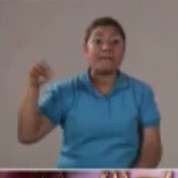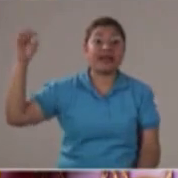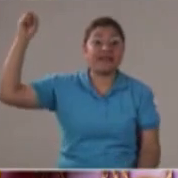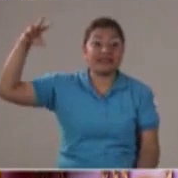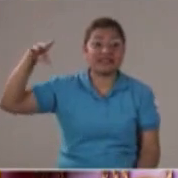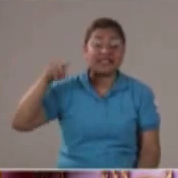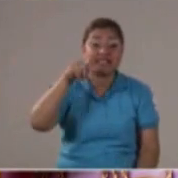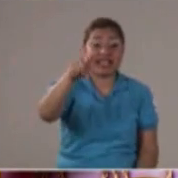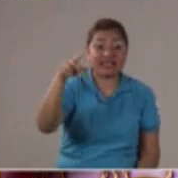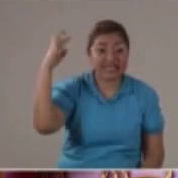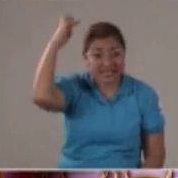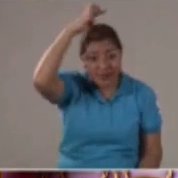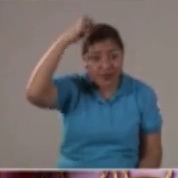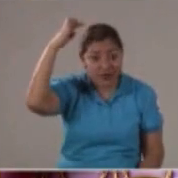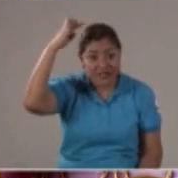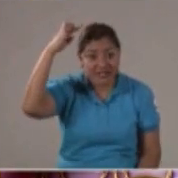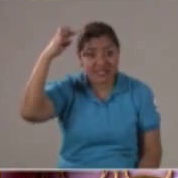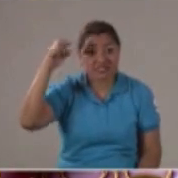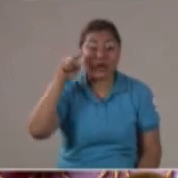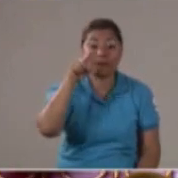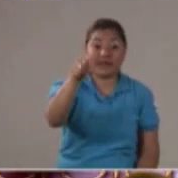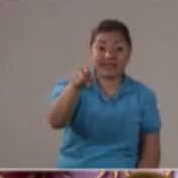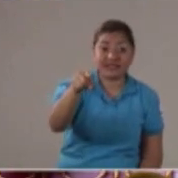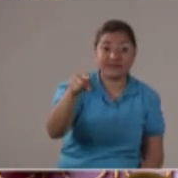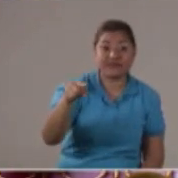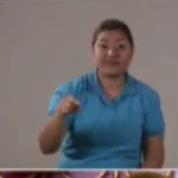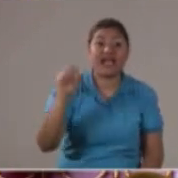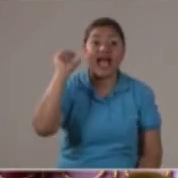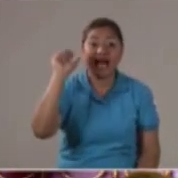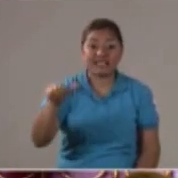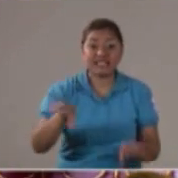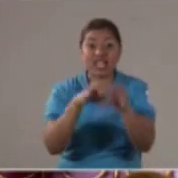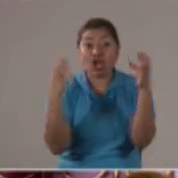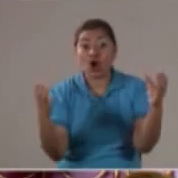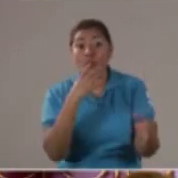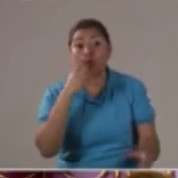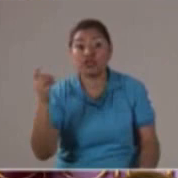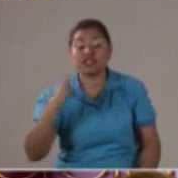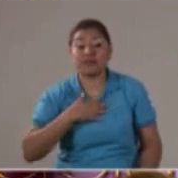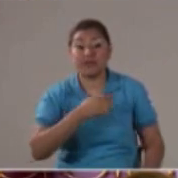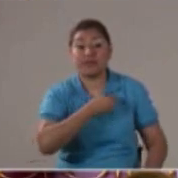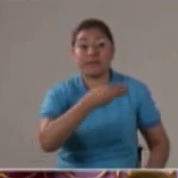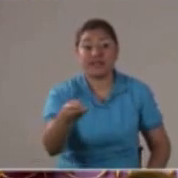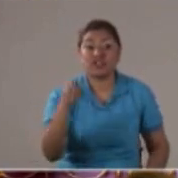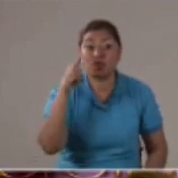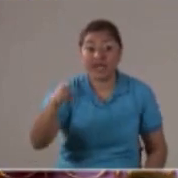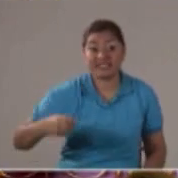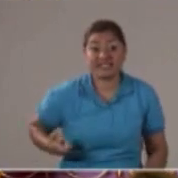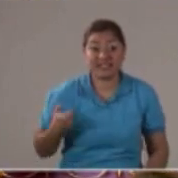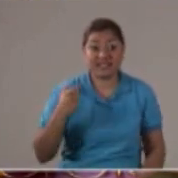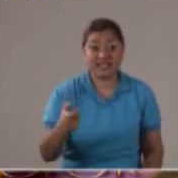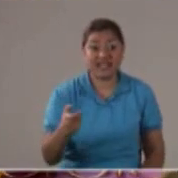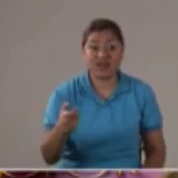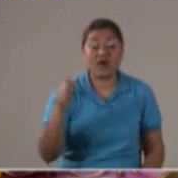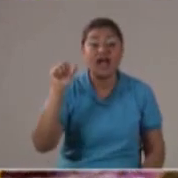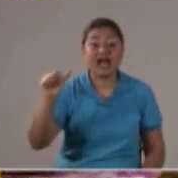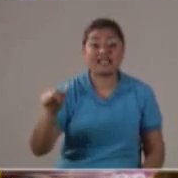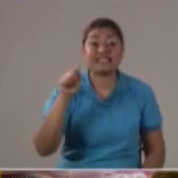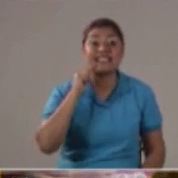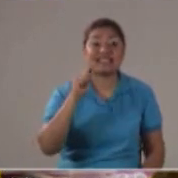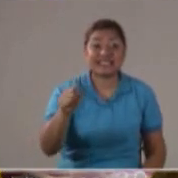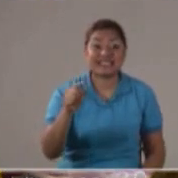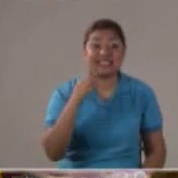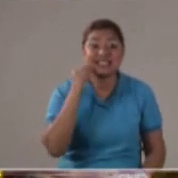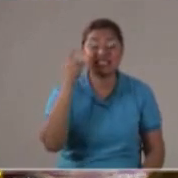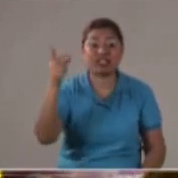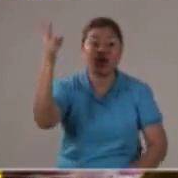profetizar con este billete, no para mí, sino que para ti. Te digo, así como Dios me mandó a darte este billete, así dice el Señor: sobre ti